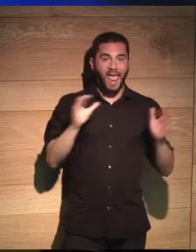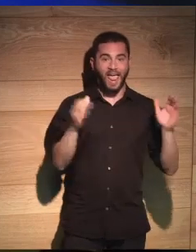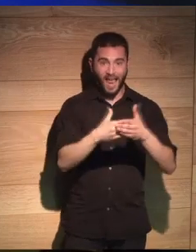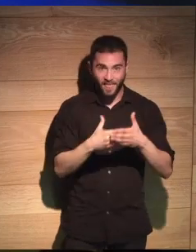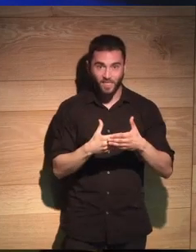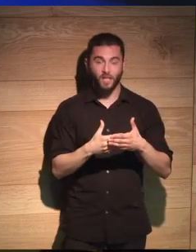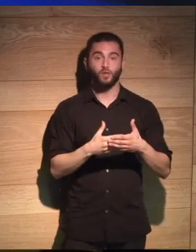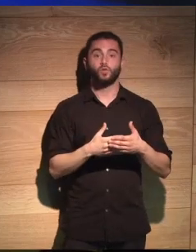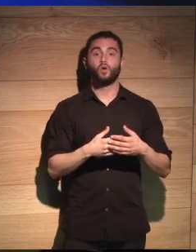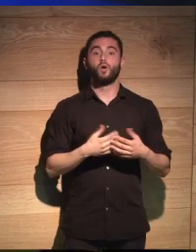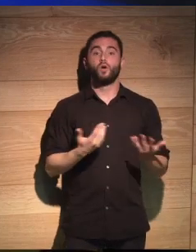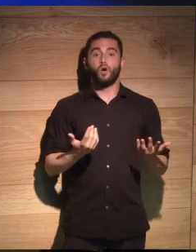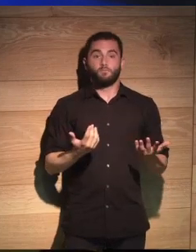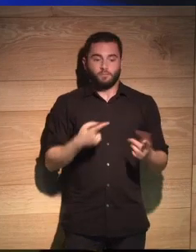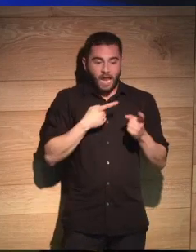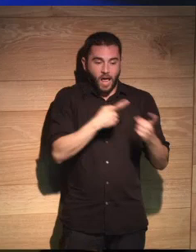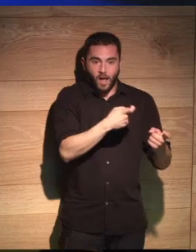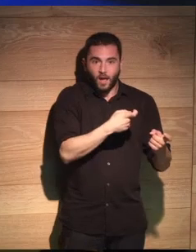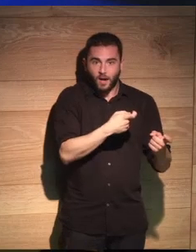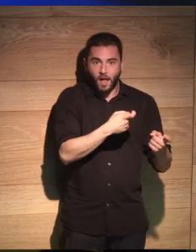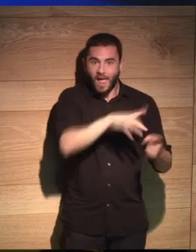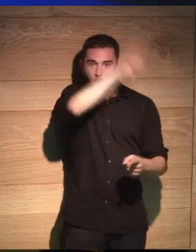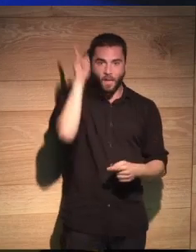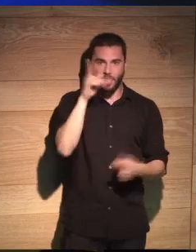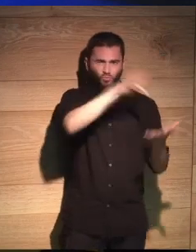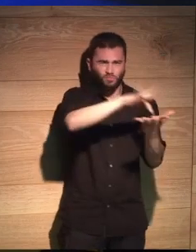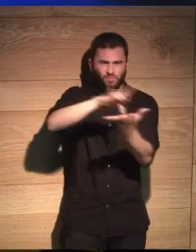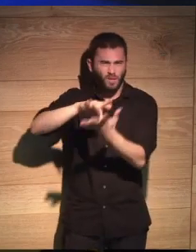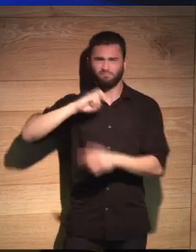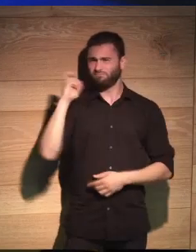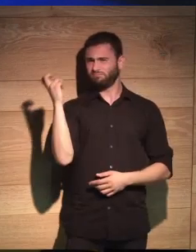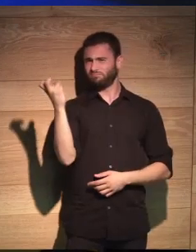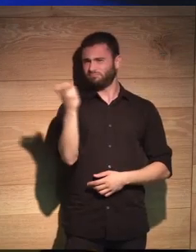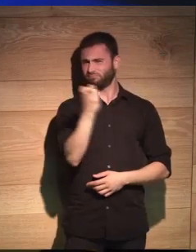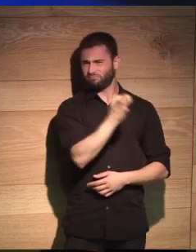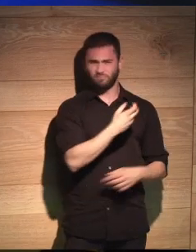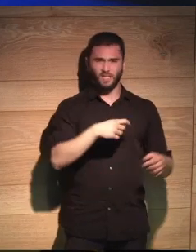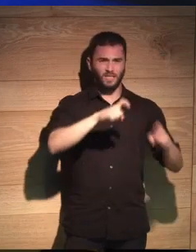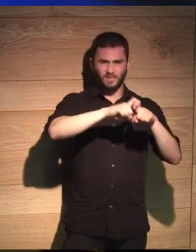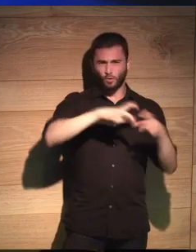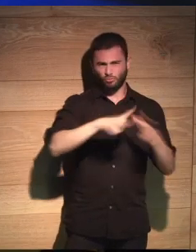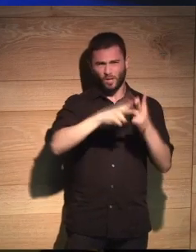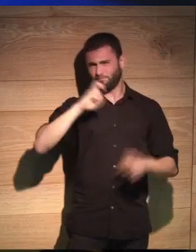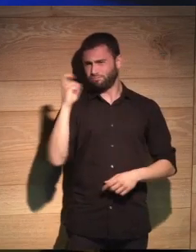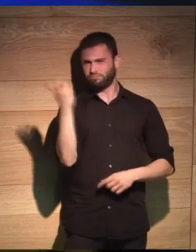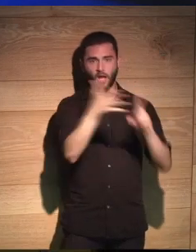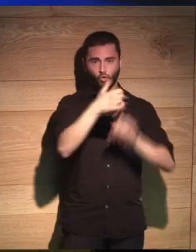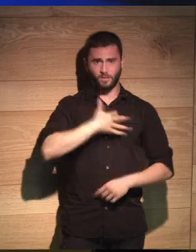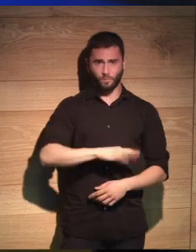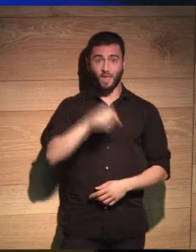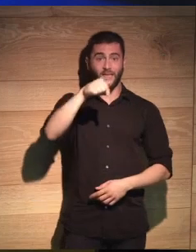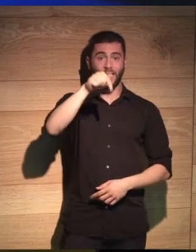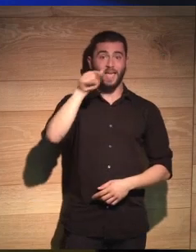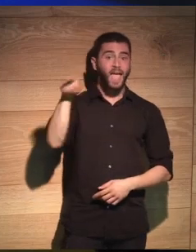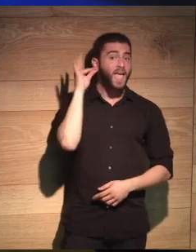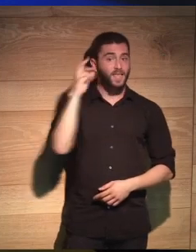todo lo que uno podía encontrar en la guerra de Madrid, todos los tipos sociales, ¿no? Y ella llega aquí y se ofrece para